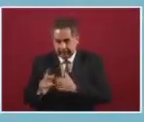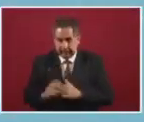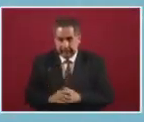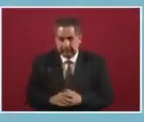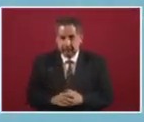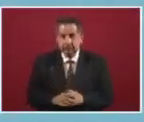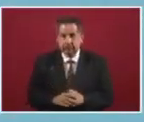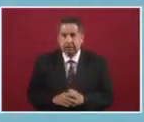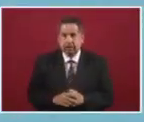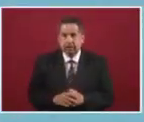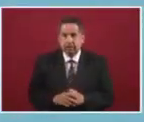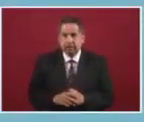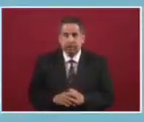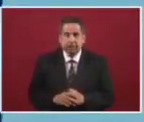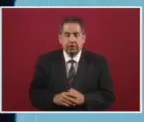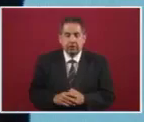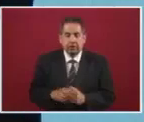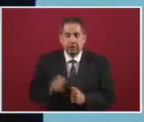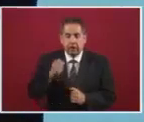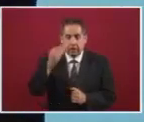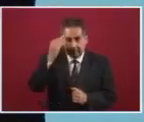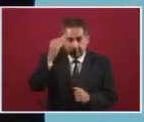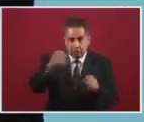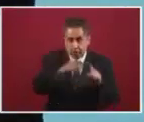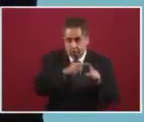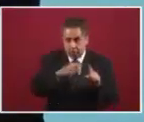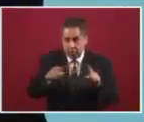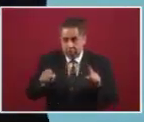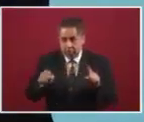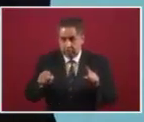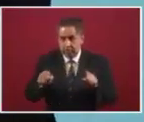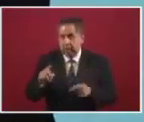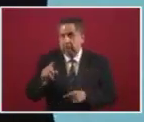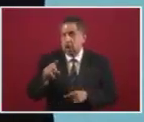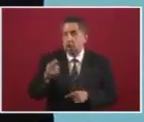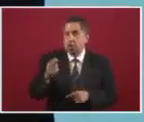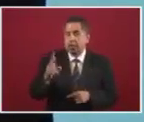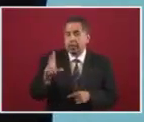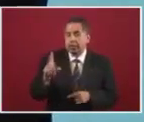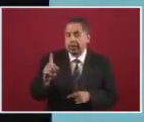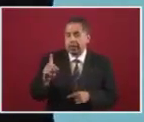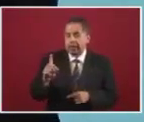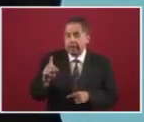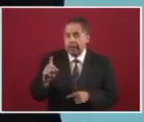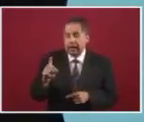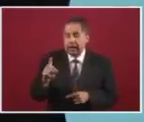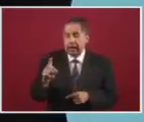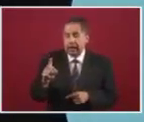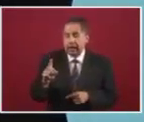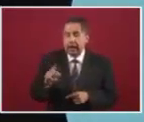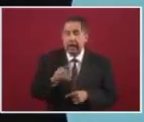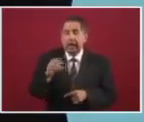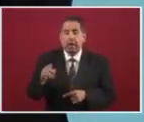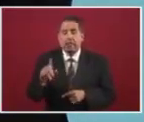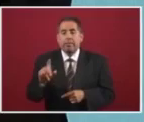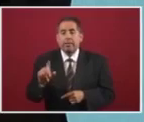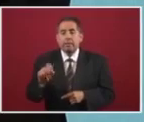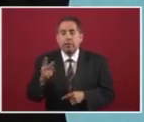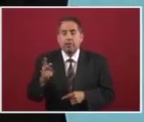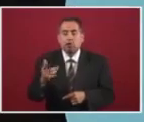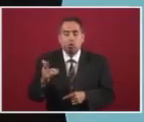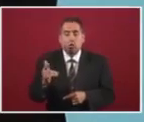en el periodo 30 de noviembre, 22 de julio.